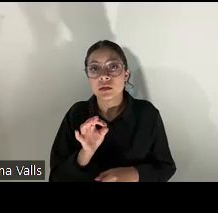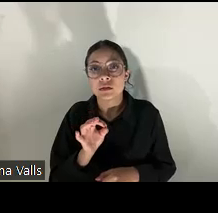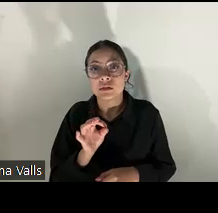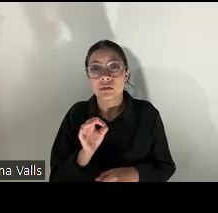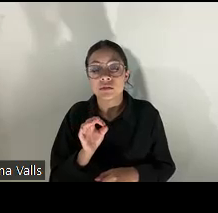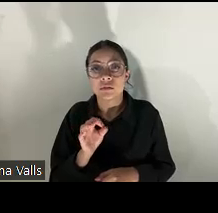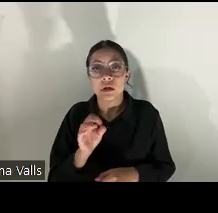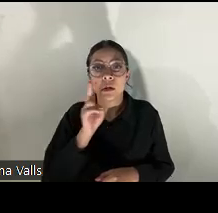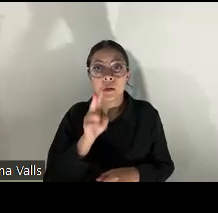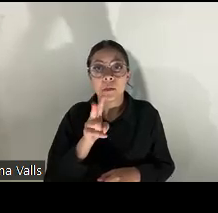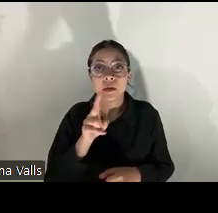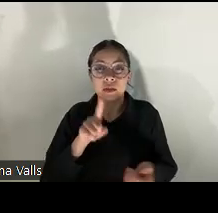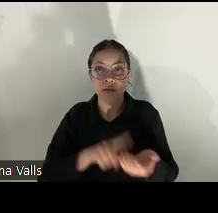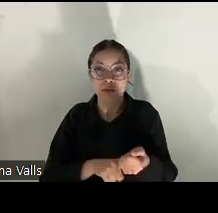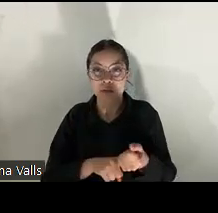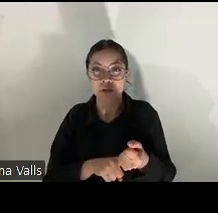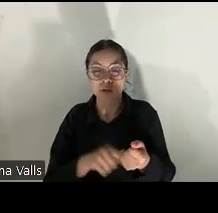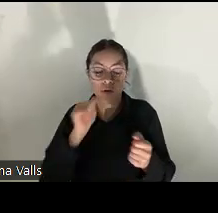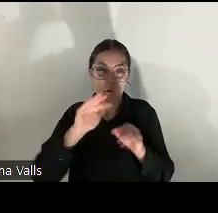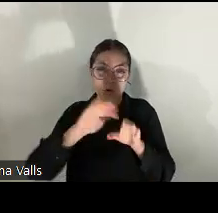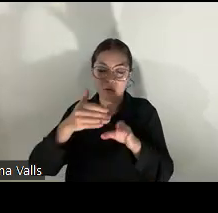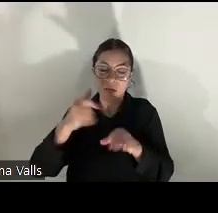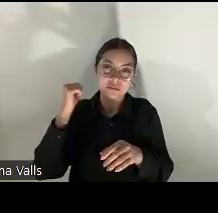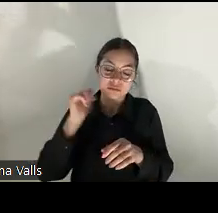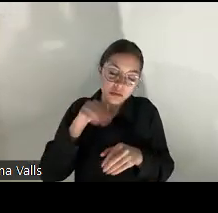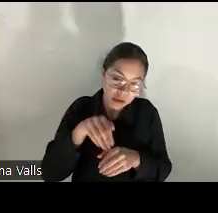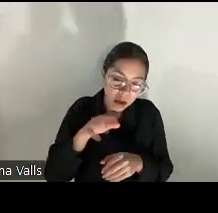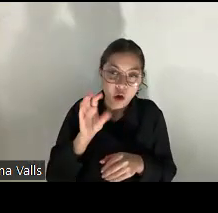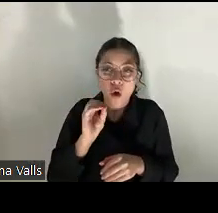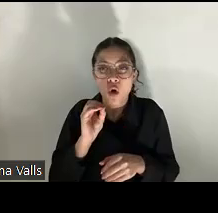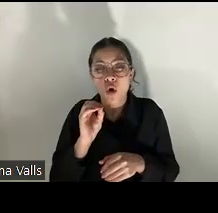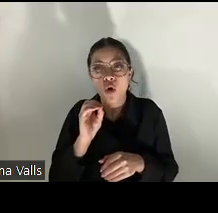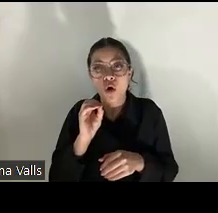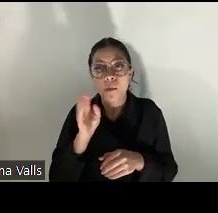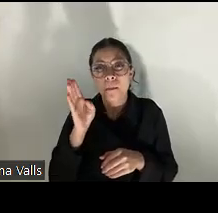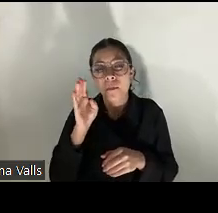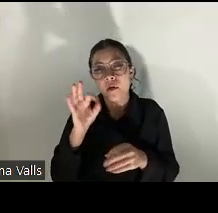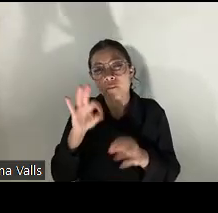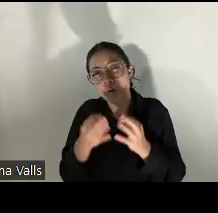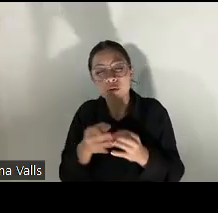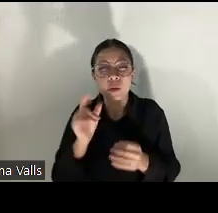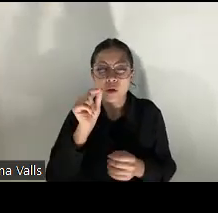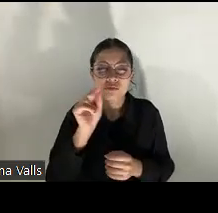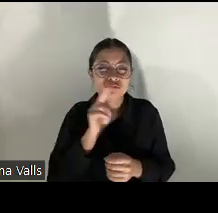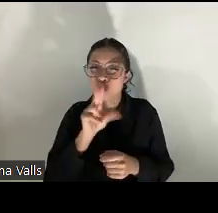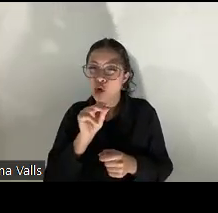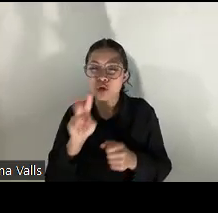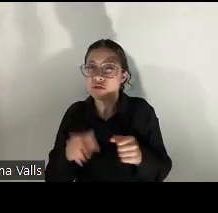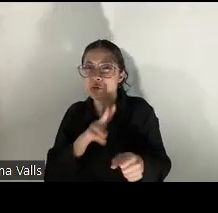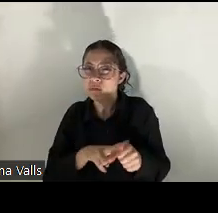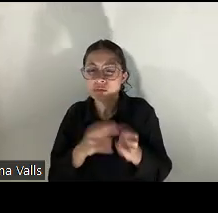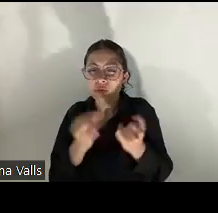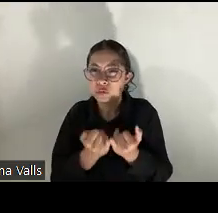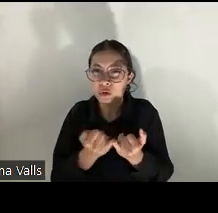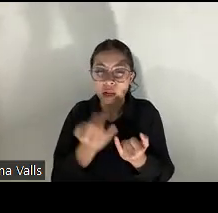en cuerno de caza, por ejemplo, incurvado hacia atrás, en posturas en candelabro, cualquier cosa que no vaya respecto a lo que estamos